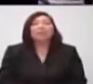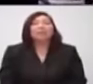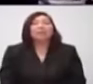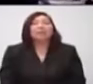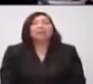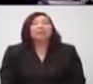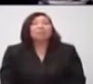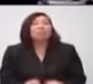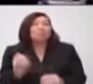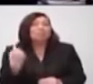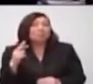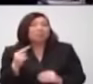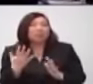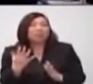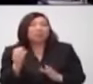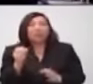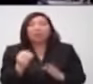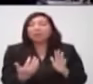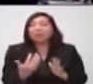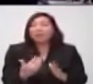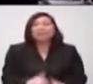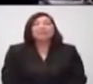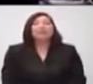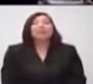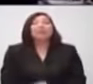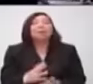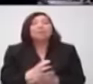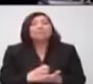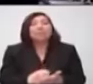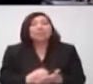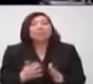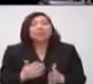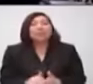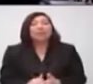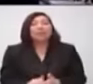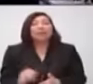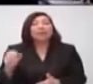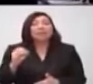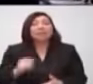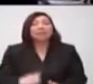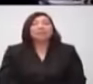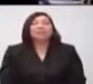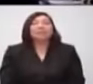10 o por 15. Pero en tema de consultorías se rebajó casi a cero.